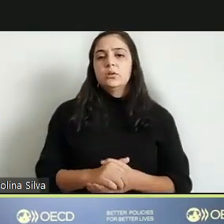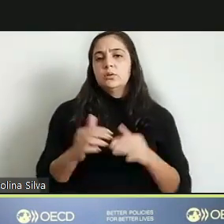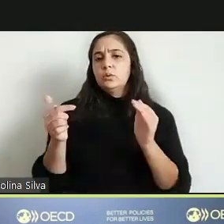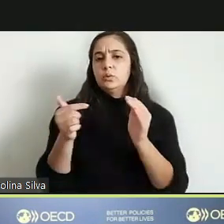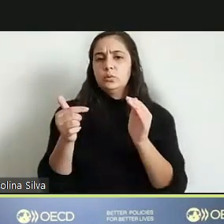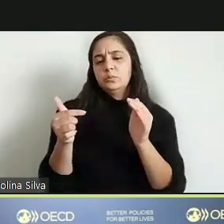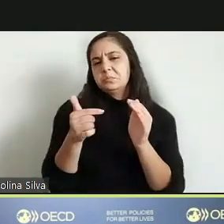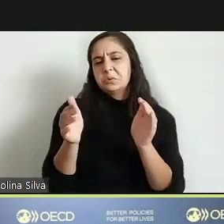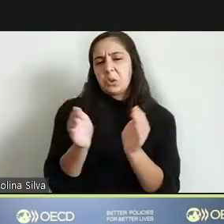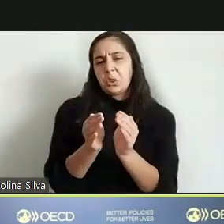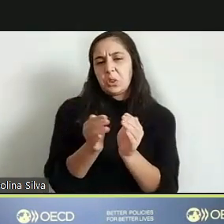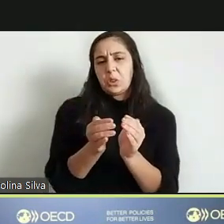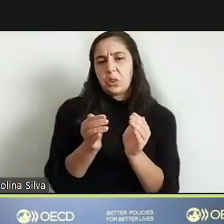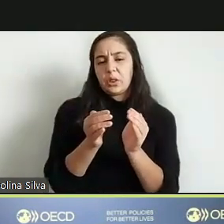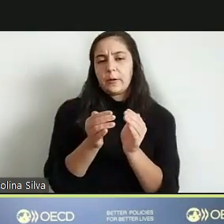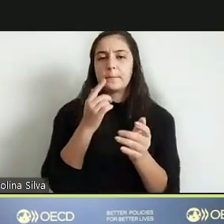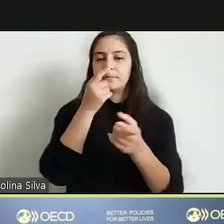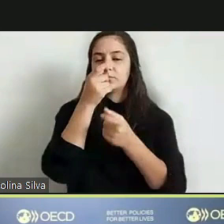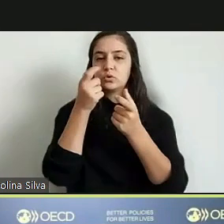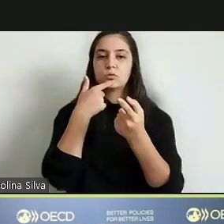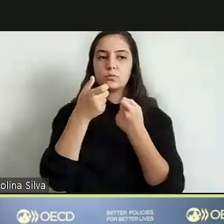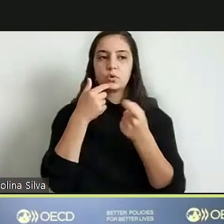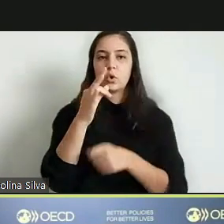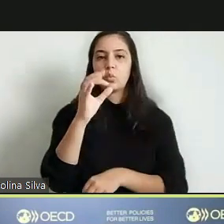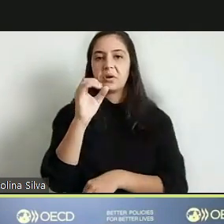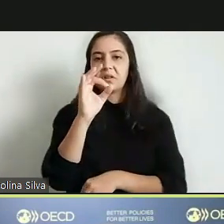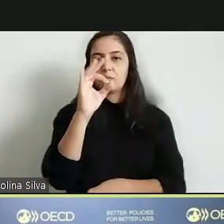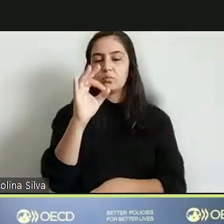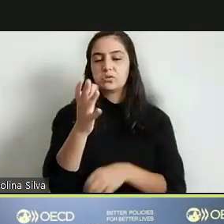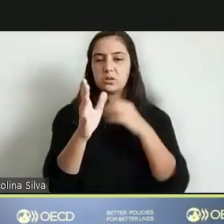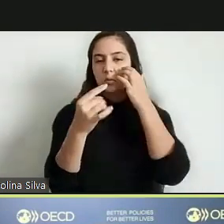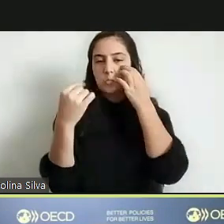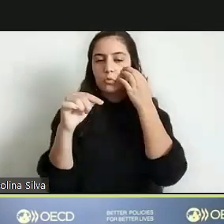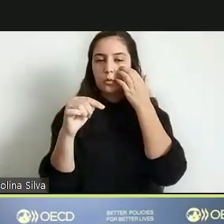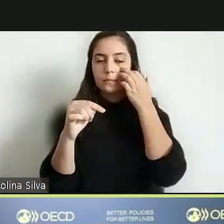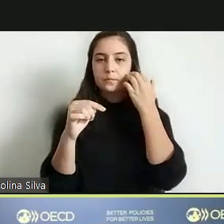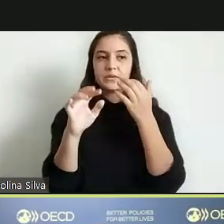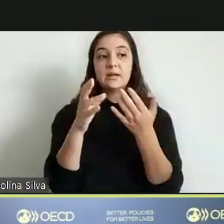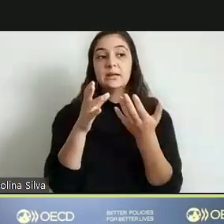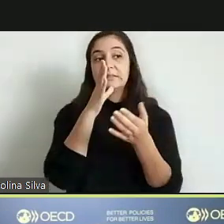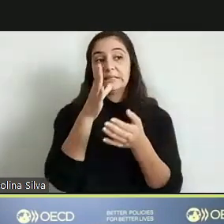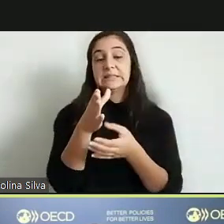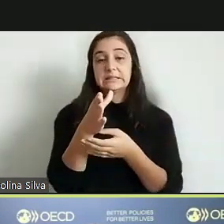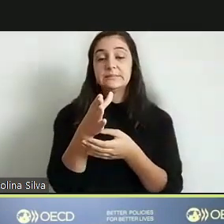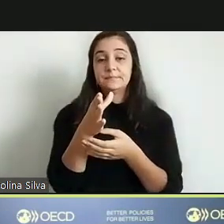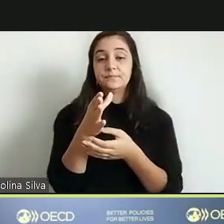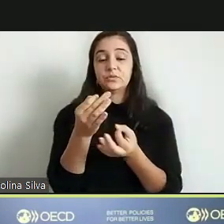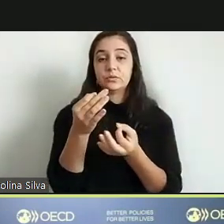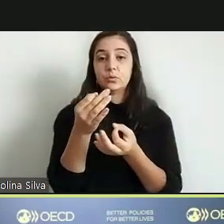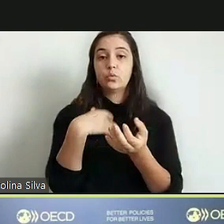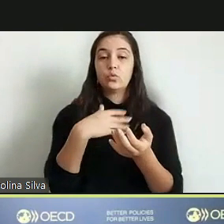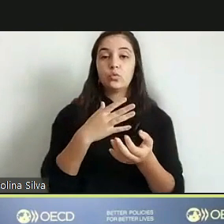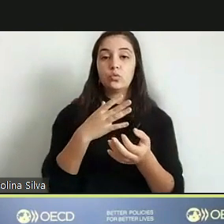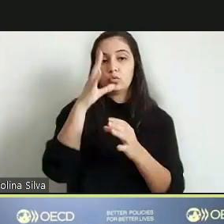población encuestada, alrededor de un 40% solamente, reportó que creía que el gobierno